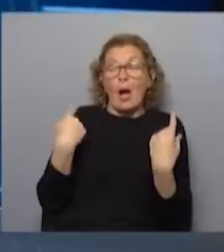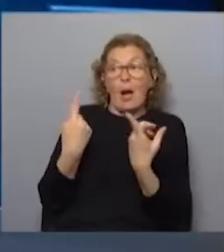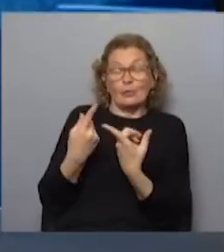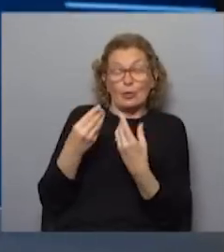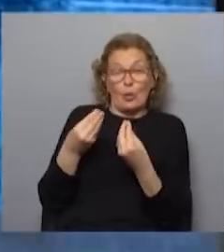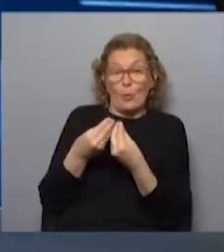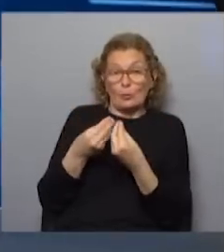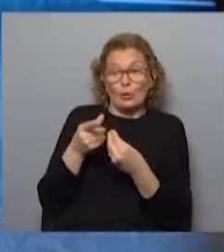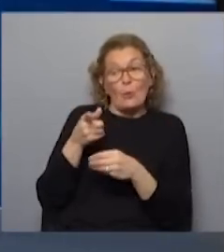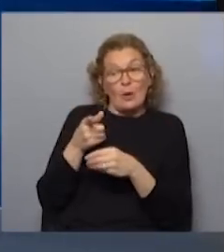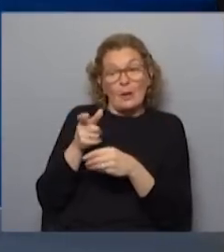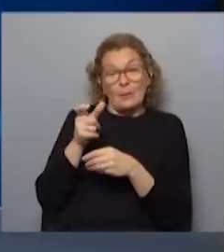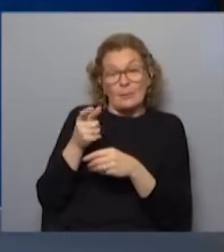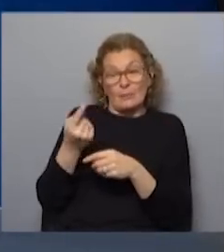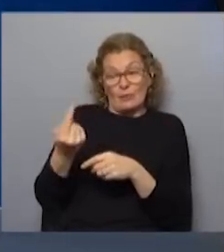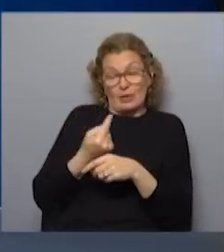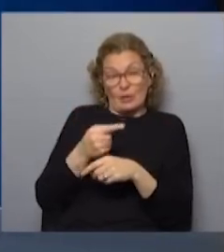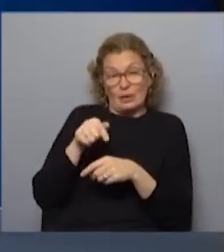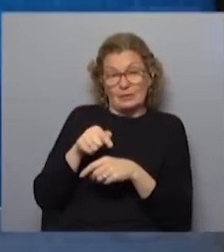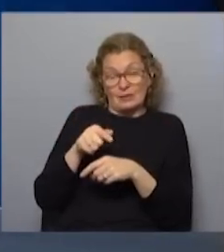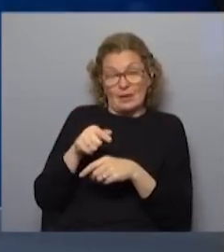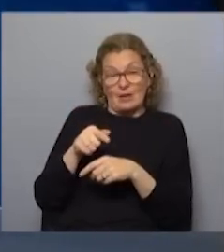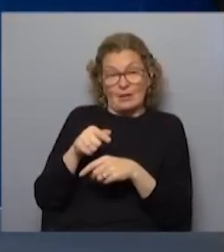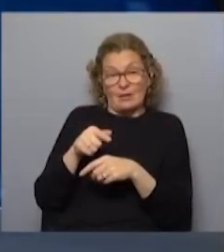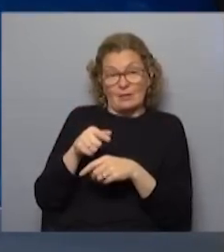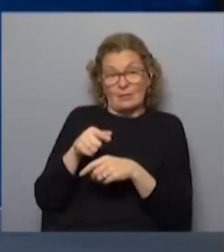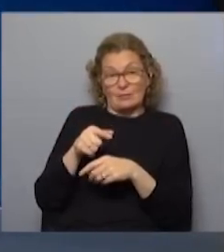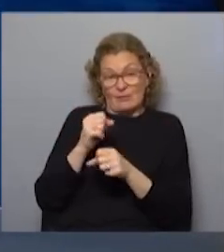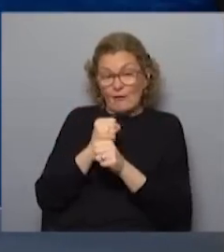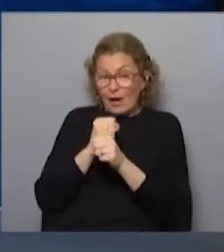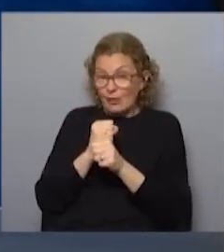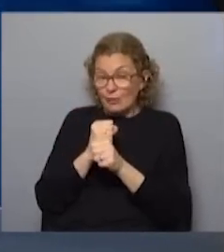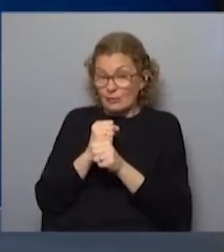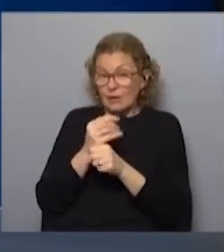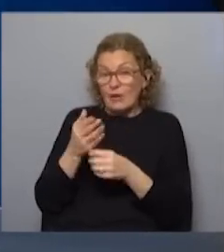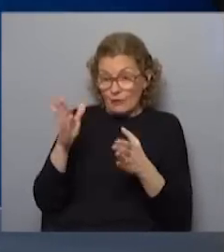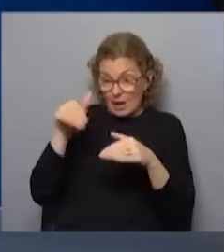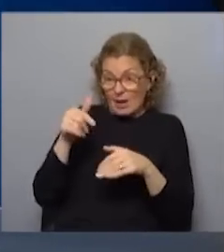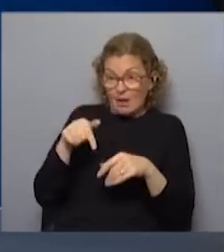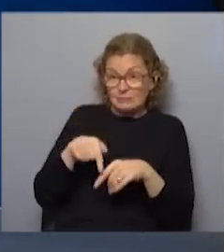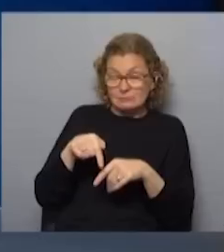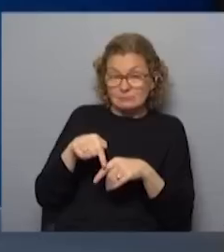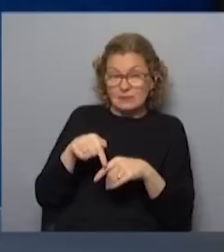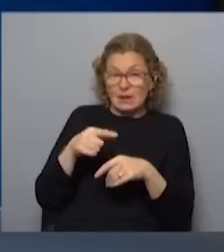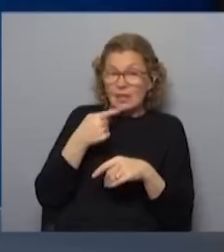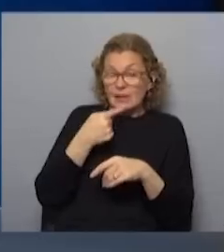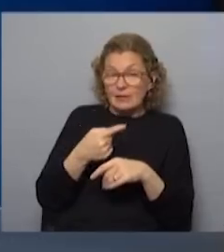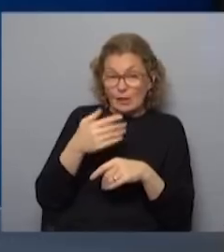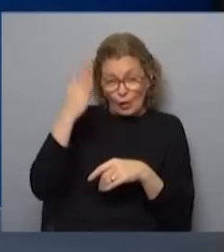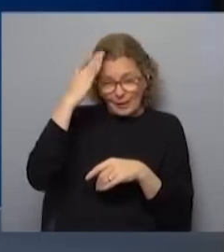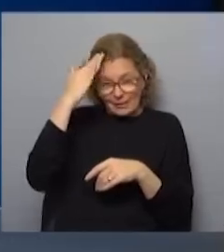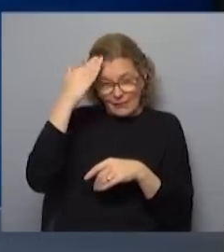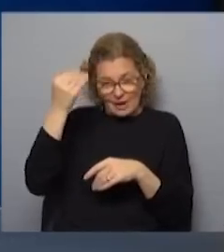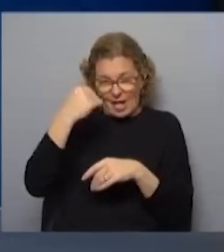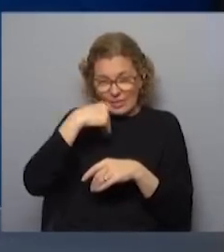los que como él participaron en este tipo de aberraciones que se animen como él a decir lo que saben